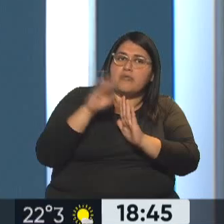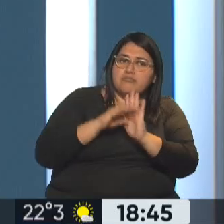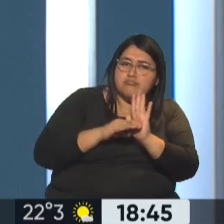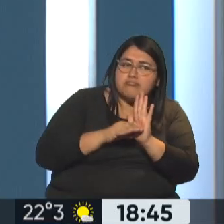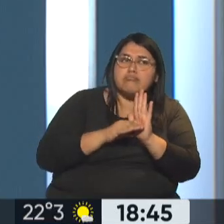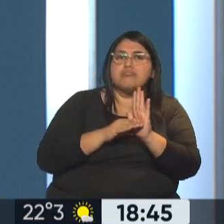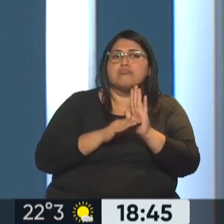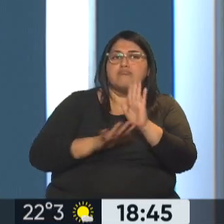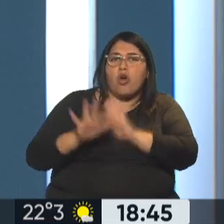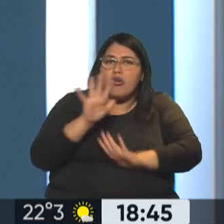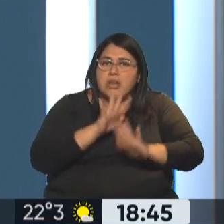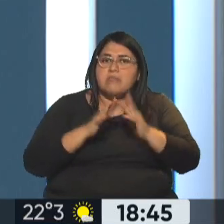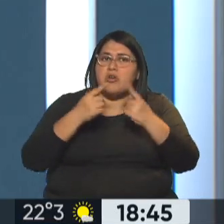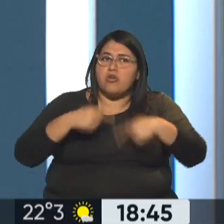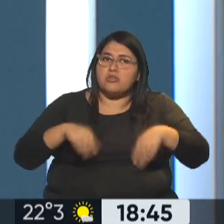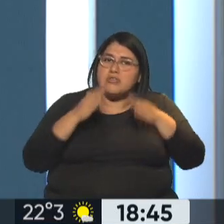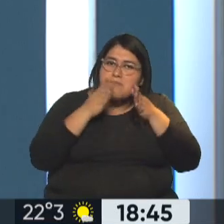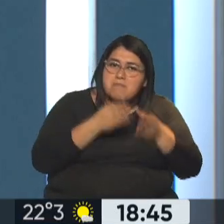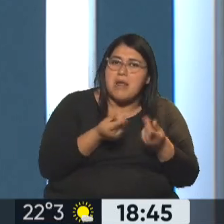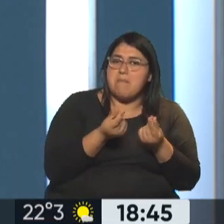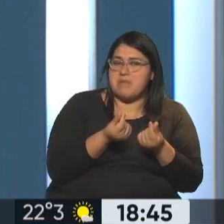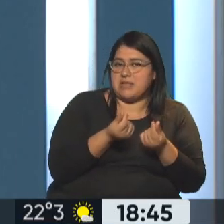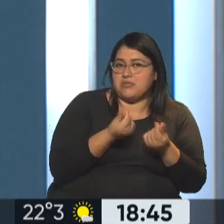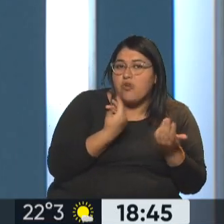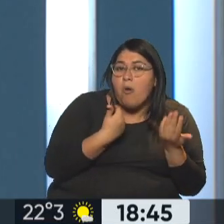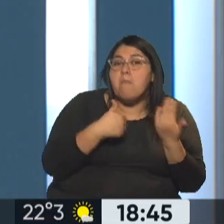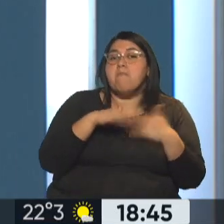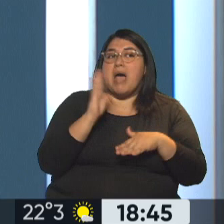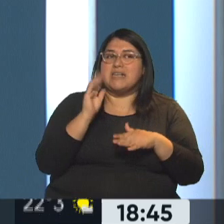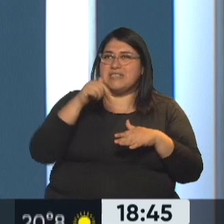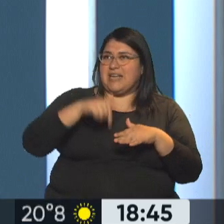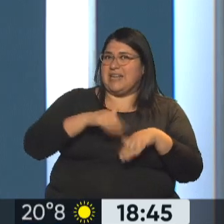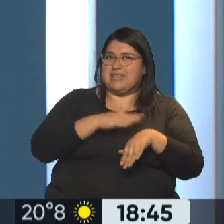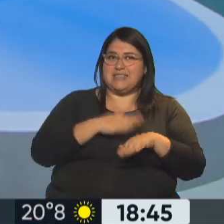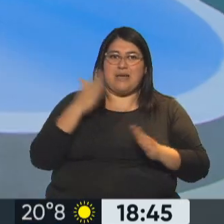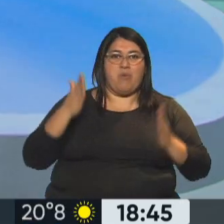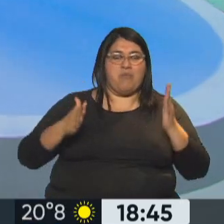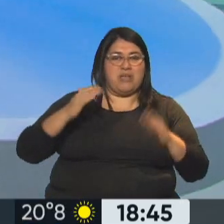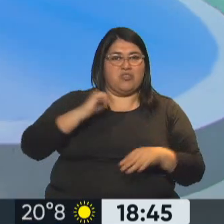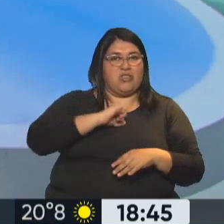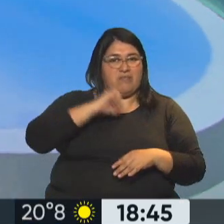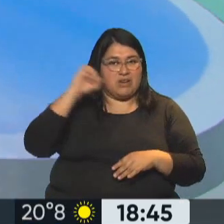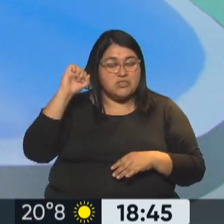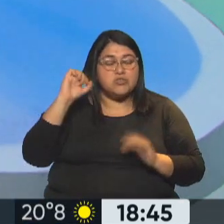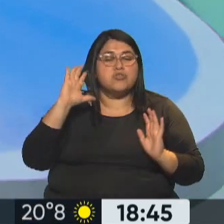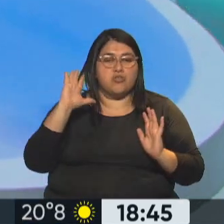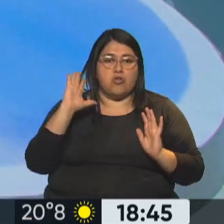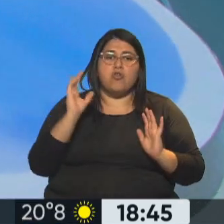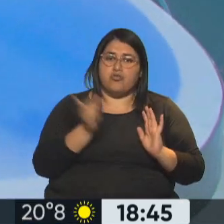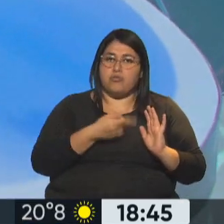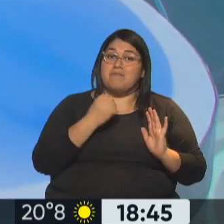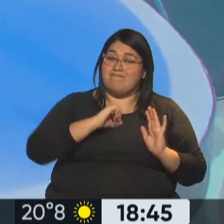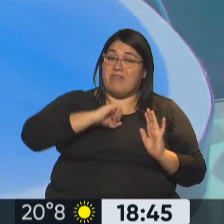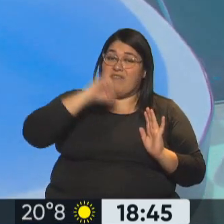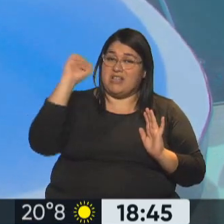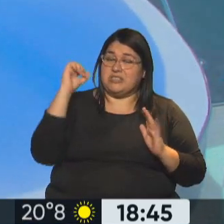medidas regulatorias para el precio, más en el contexto en el que venimos teniendo, ¿sí? Tenemos un proceso inflacionario